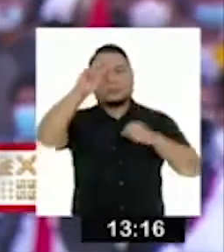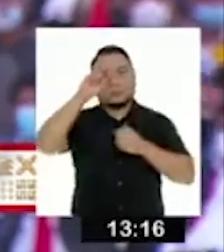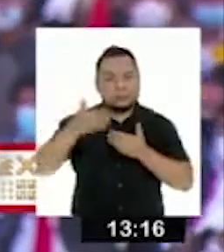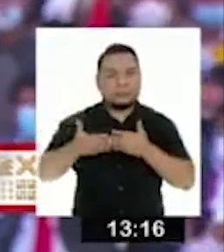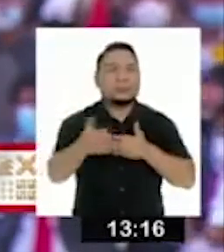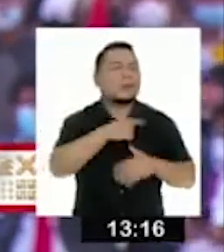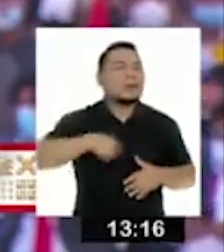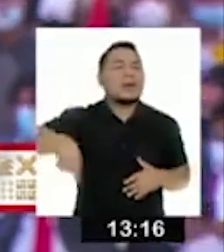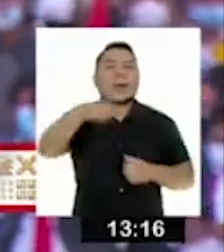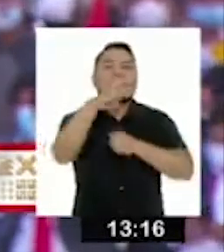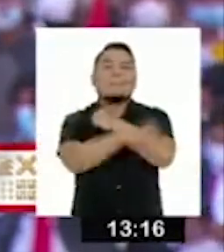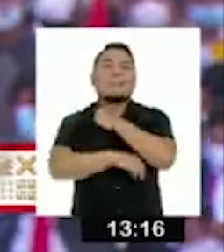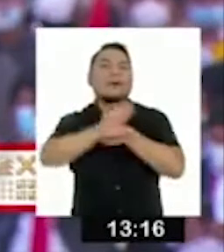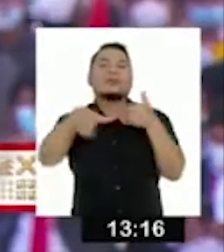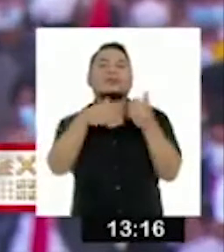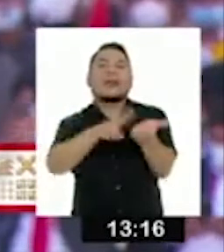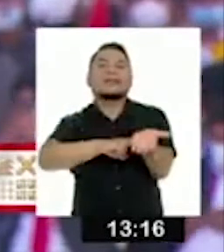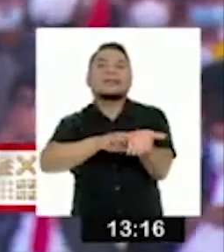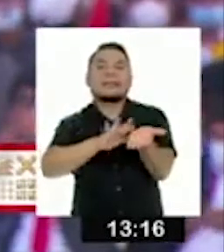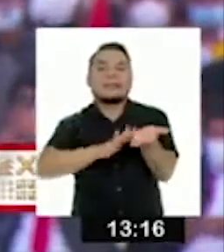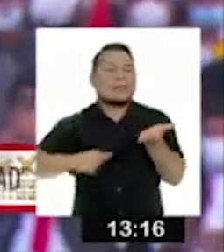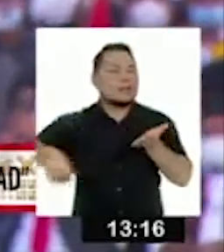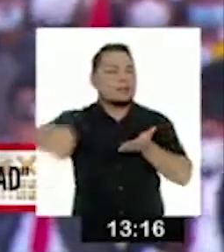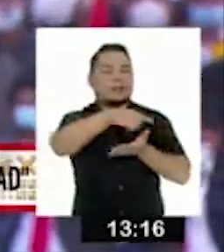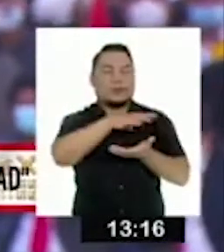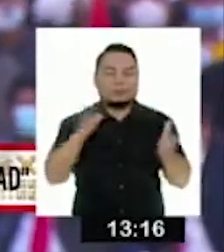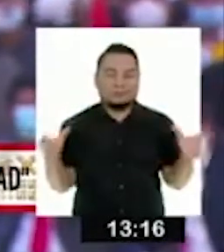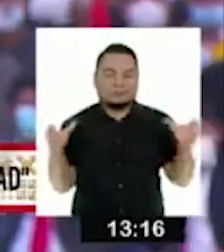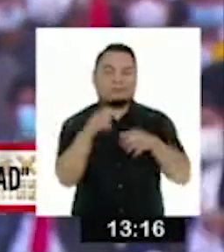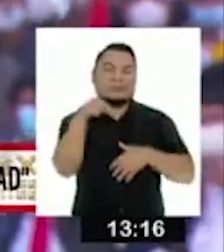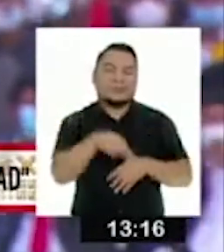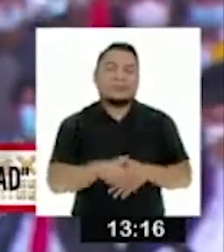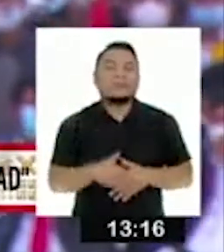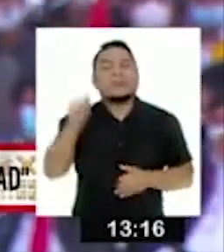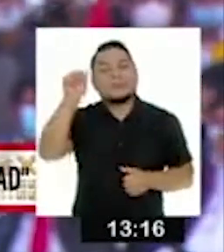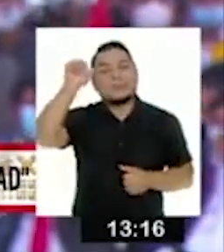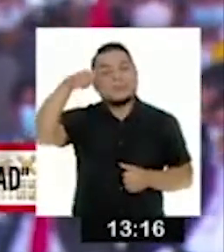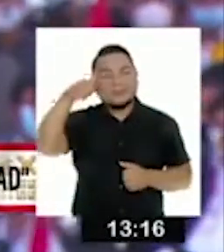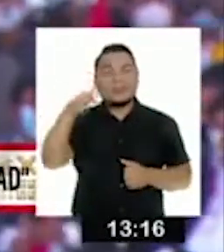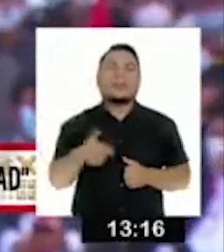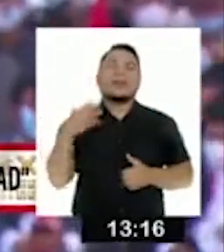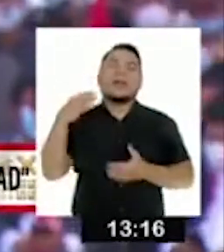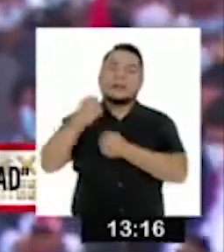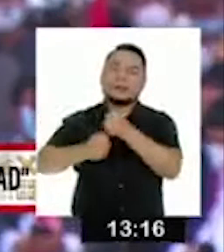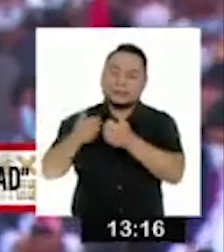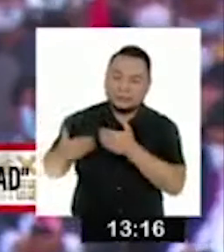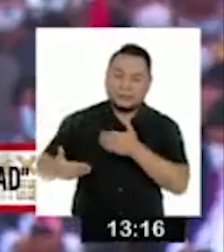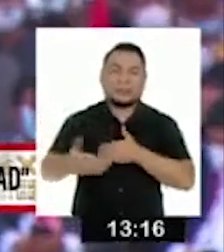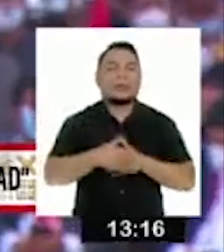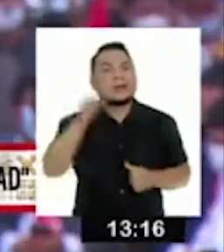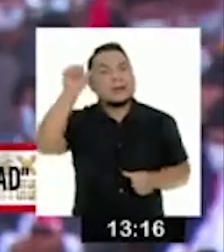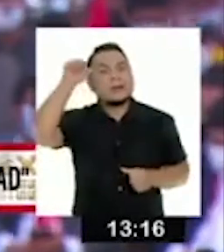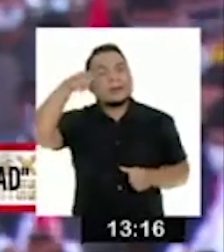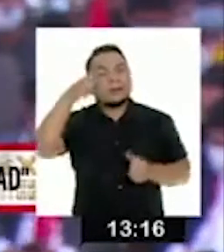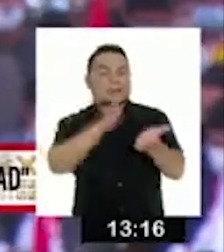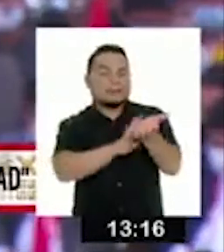razas y todas las sangres. Frente a la memoria de los siglos y al recuerdo de la